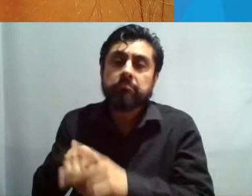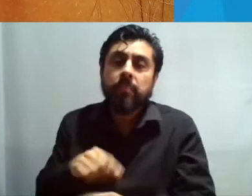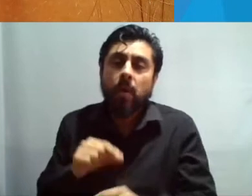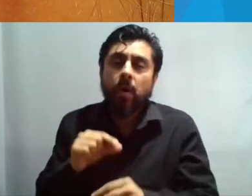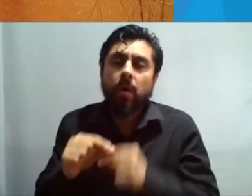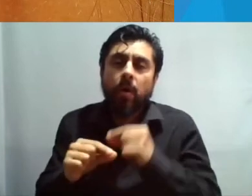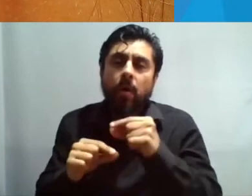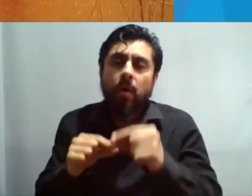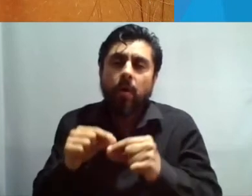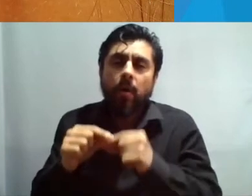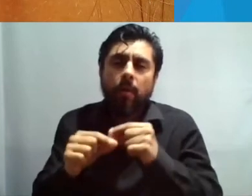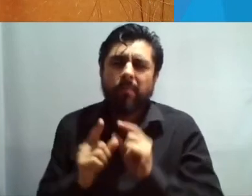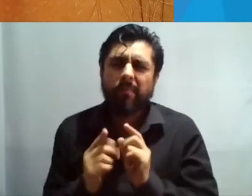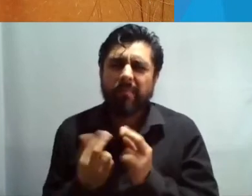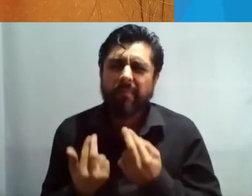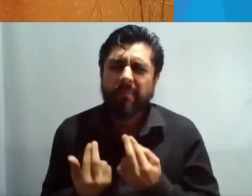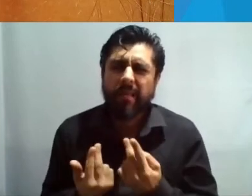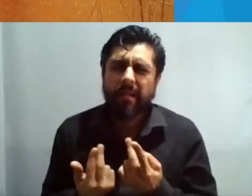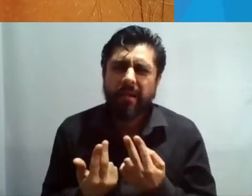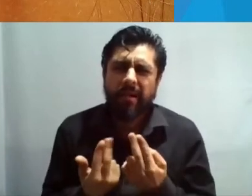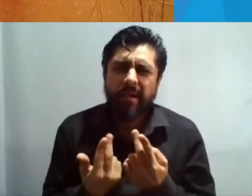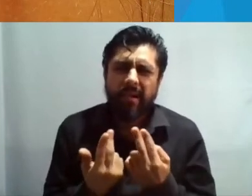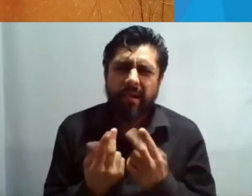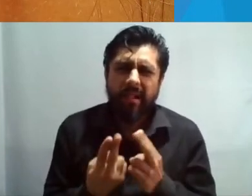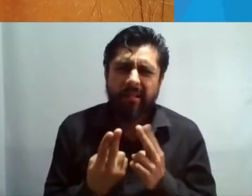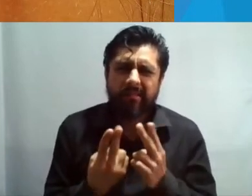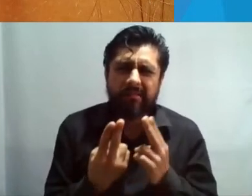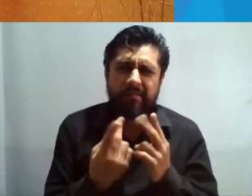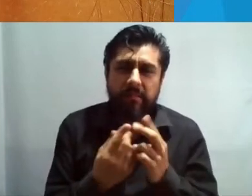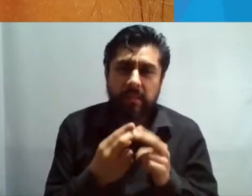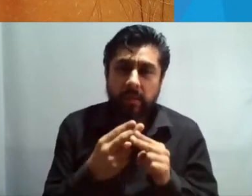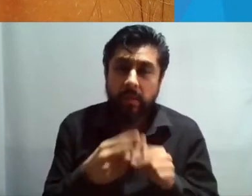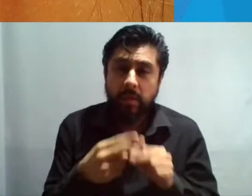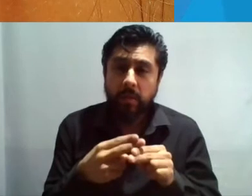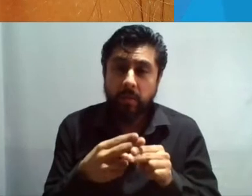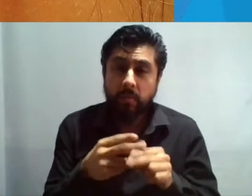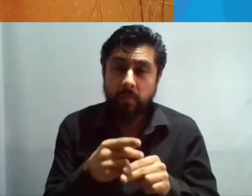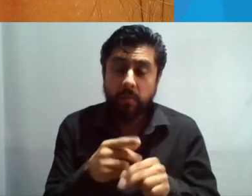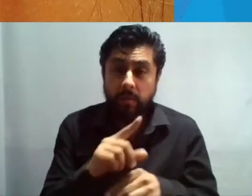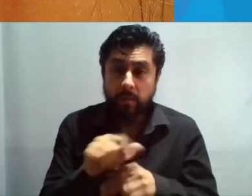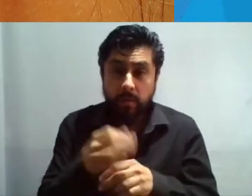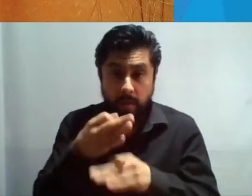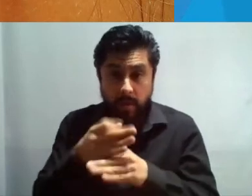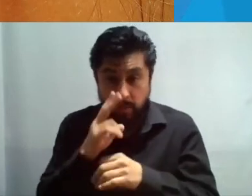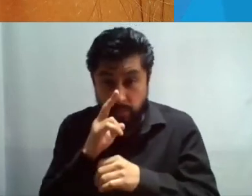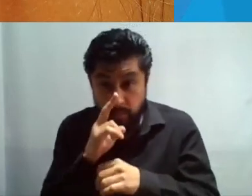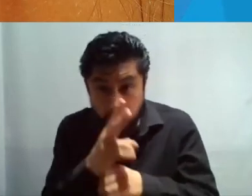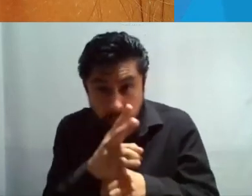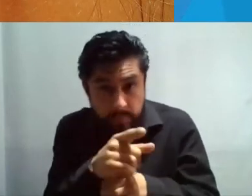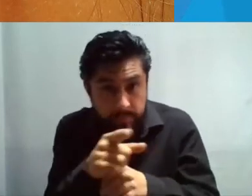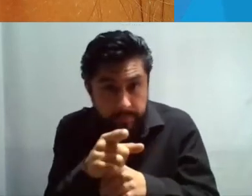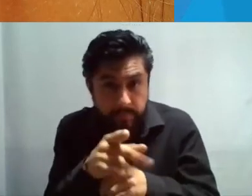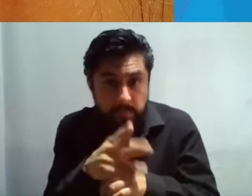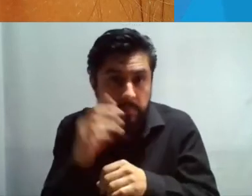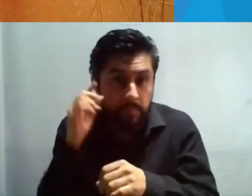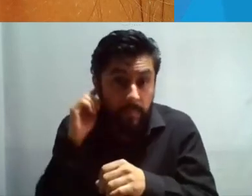carcomer, empezó a ir dañando el hueso y lo que estoy yo viendo a través de esa zona es la base del